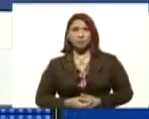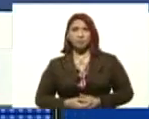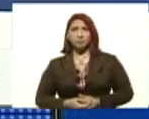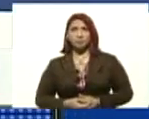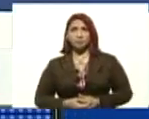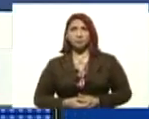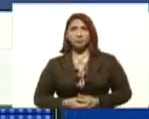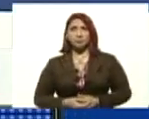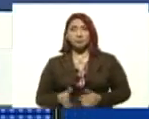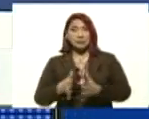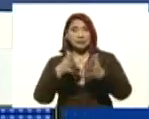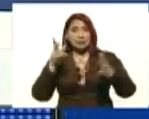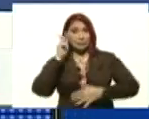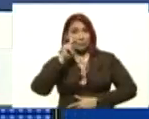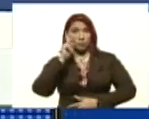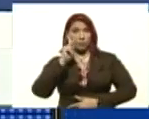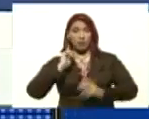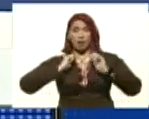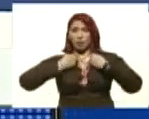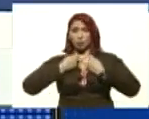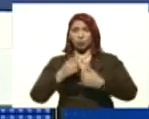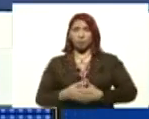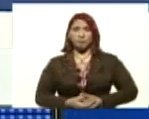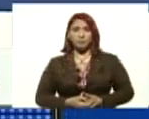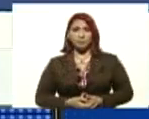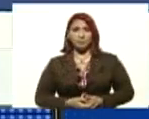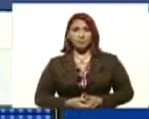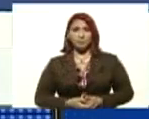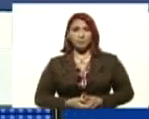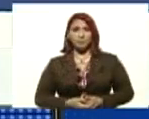el gran profe Aristóbulo Isturiz.